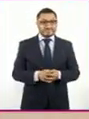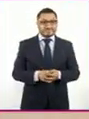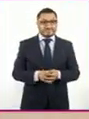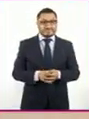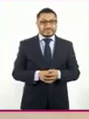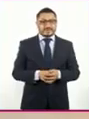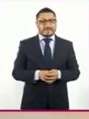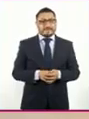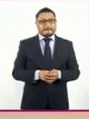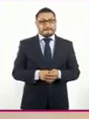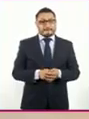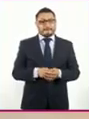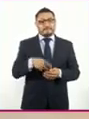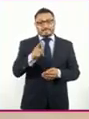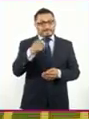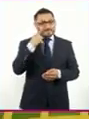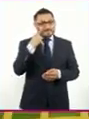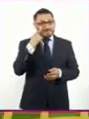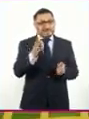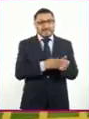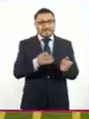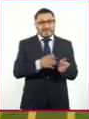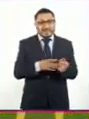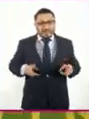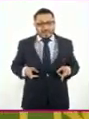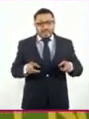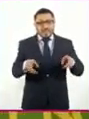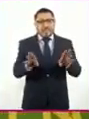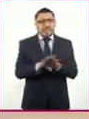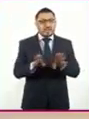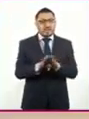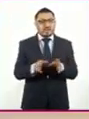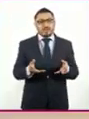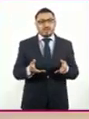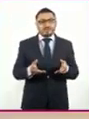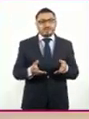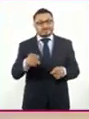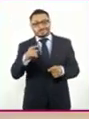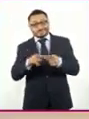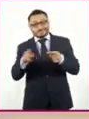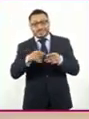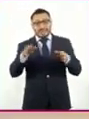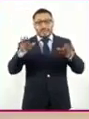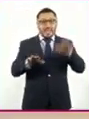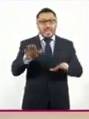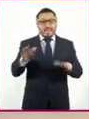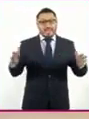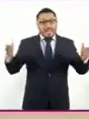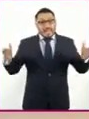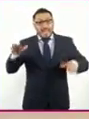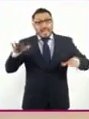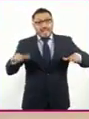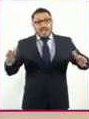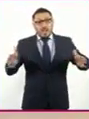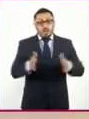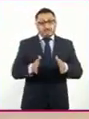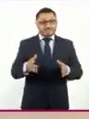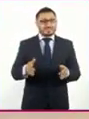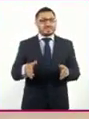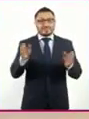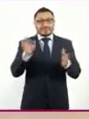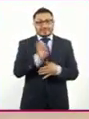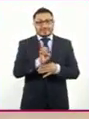Mira, el corte de las hojas no siempre es del mismo tamaño, por lo mismo no quedan